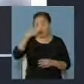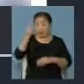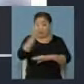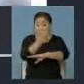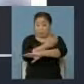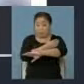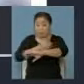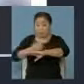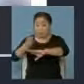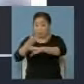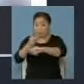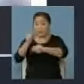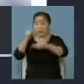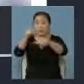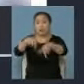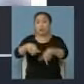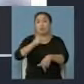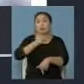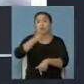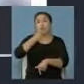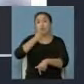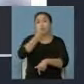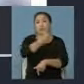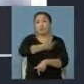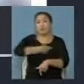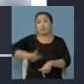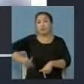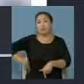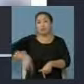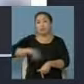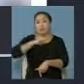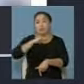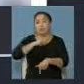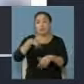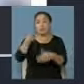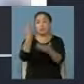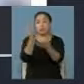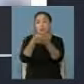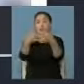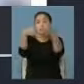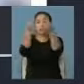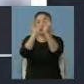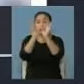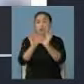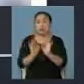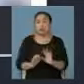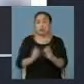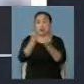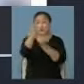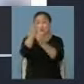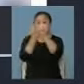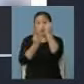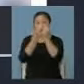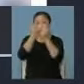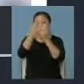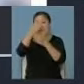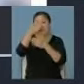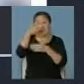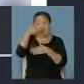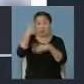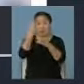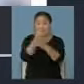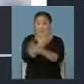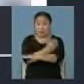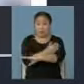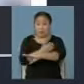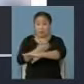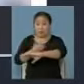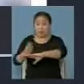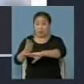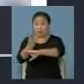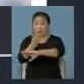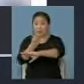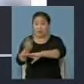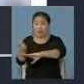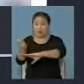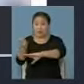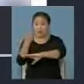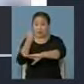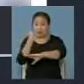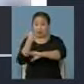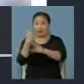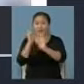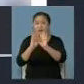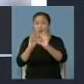post-pandemia. En conferencia de prensa, el gobernador Gerardo Morales presentó el plan económico y laboral para después de la finalización de la cuarentena,